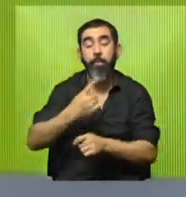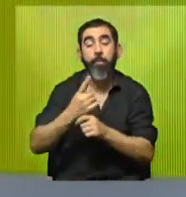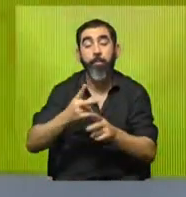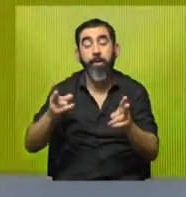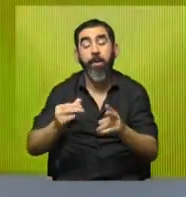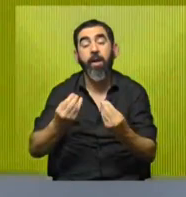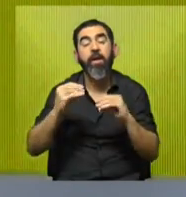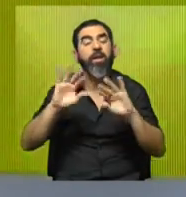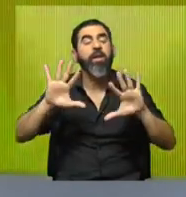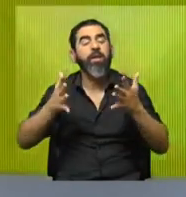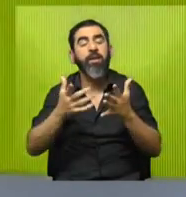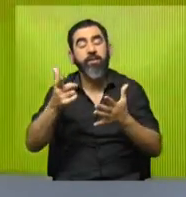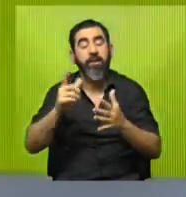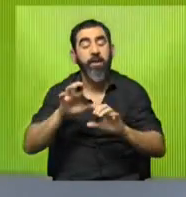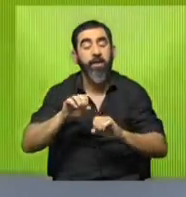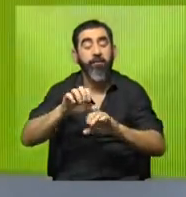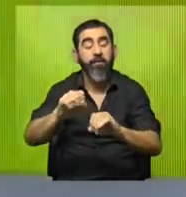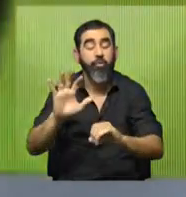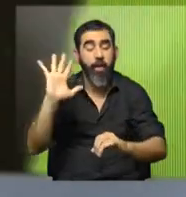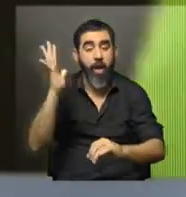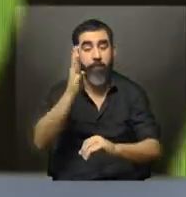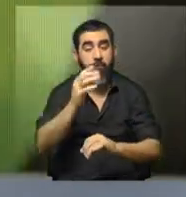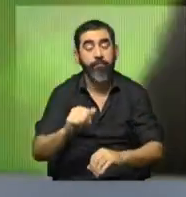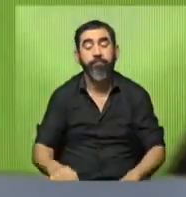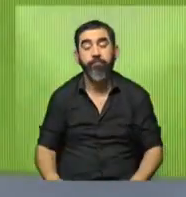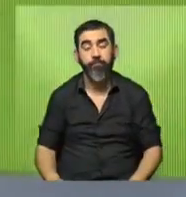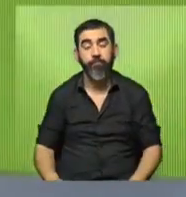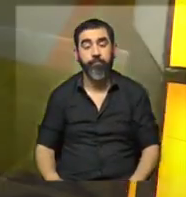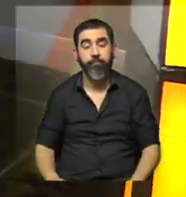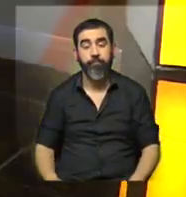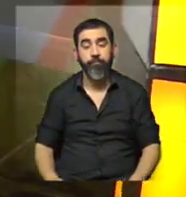informe de qué trata estas invasiones biológicas y en particular este estudio.